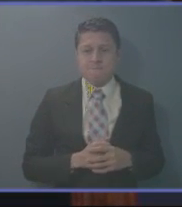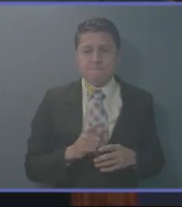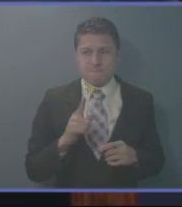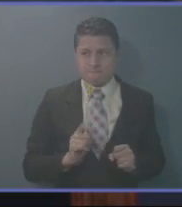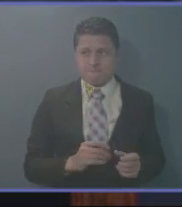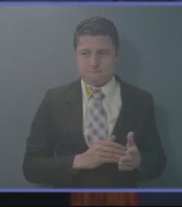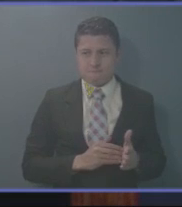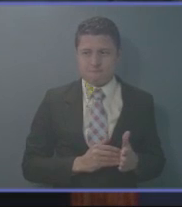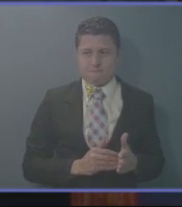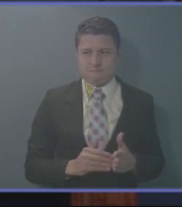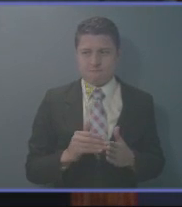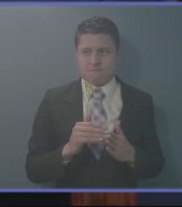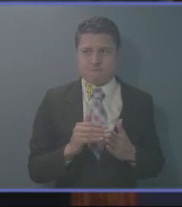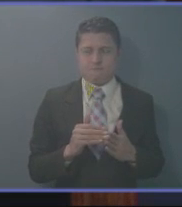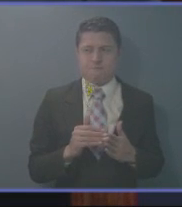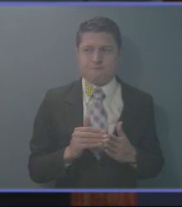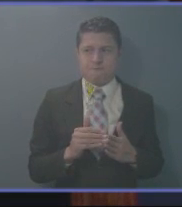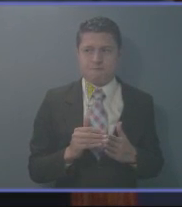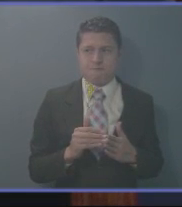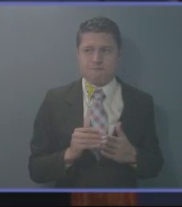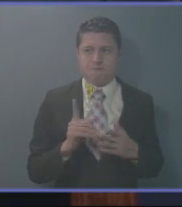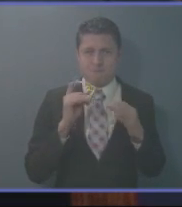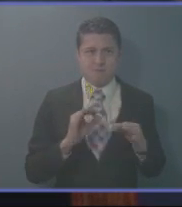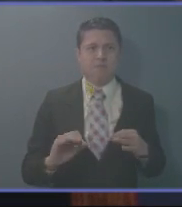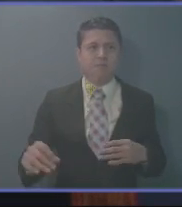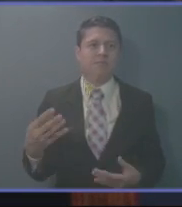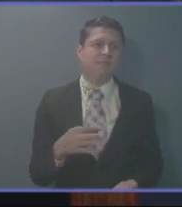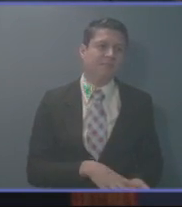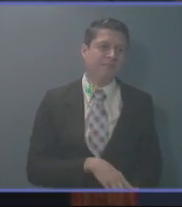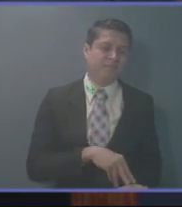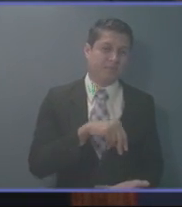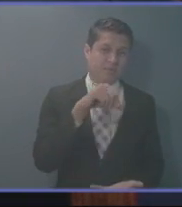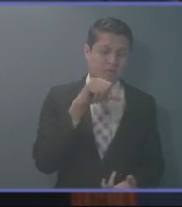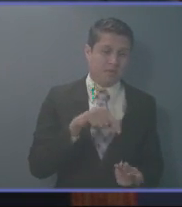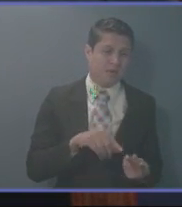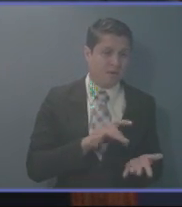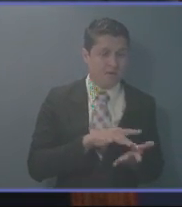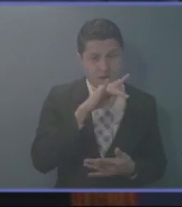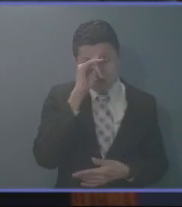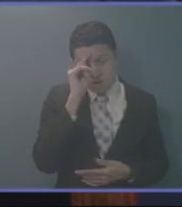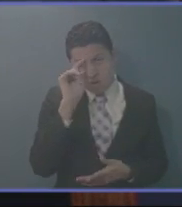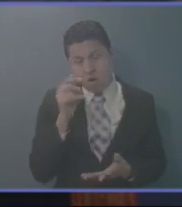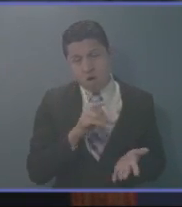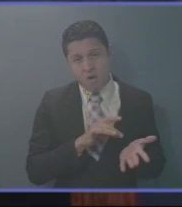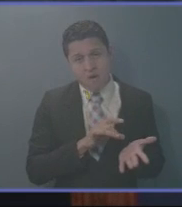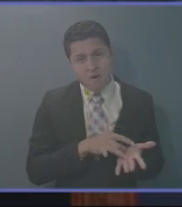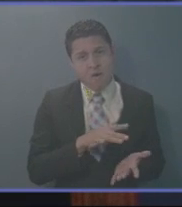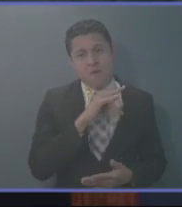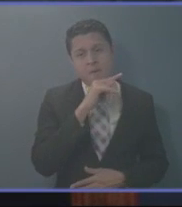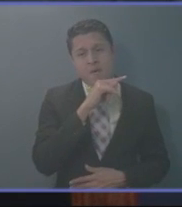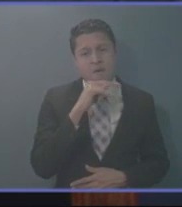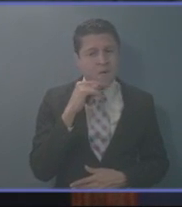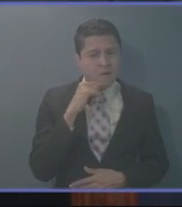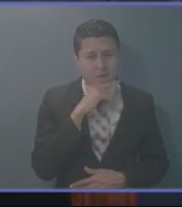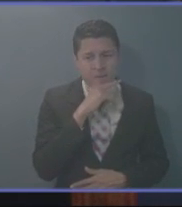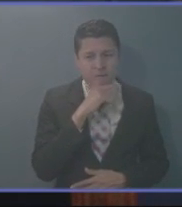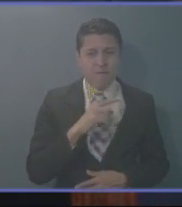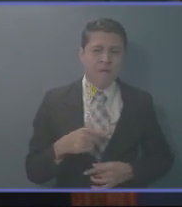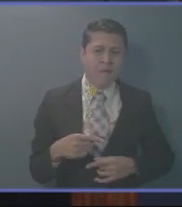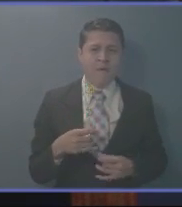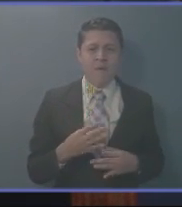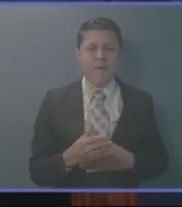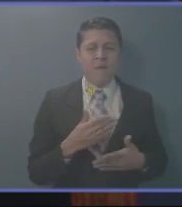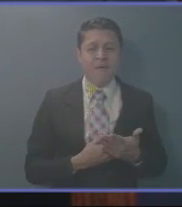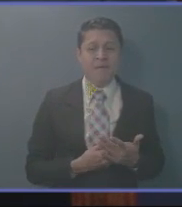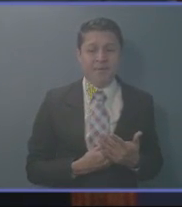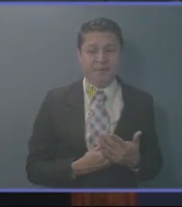impuestos, tanto de frijol rojo, arroz, frijol negro y algún otro producto, cuando podemos los salvadoreños